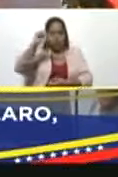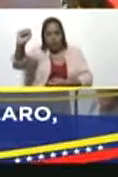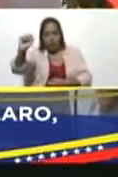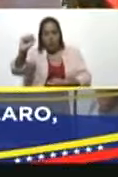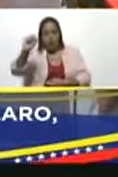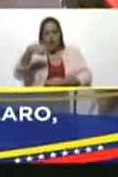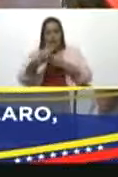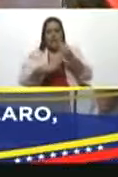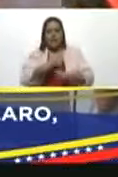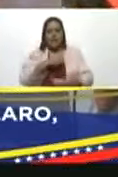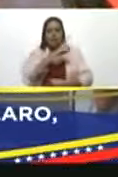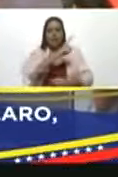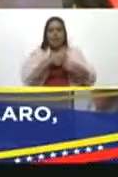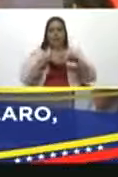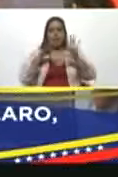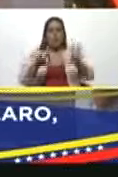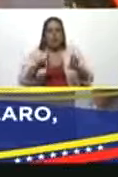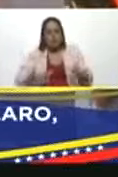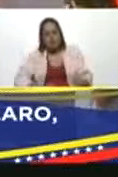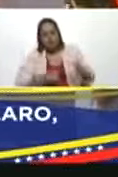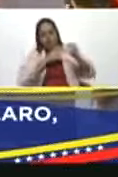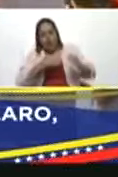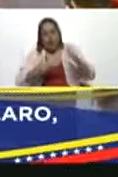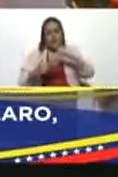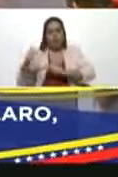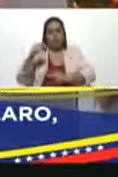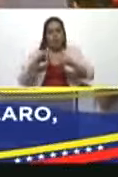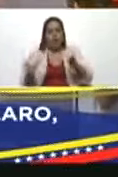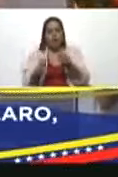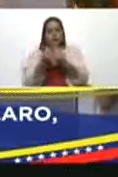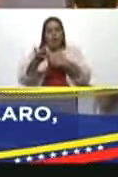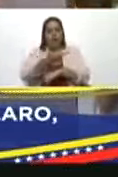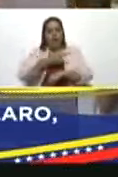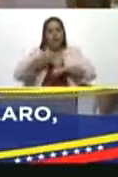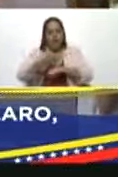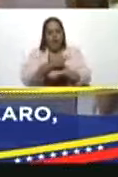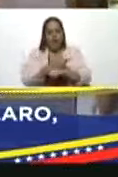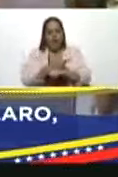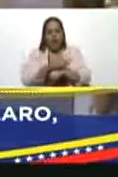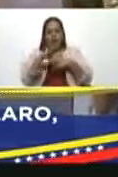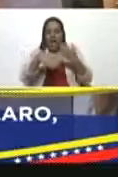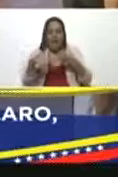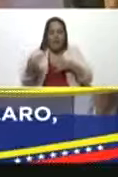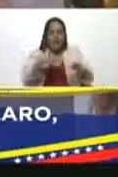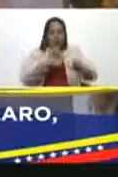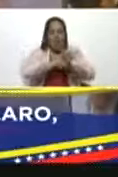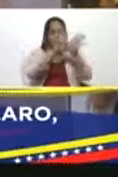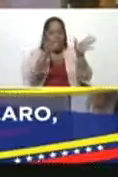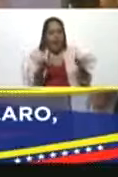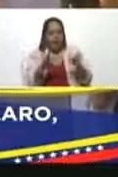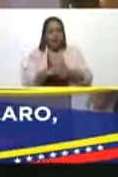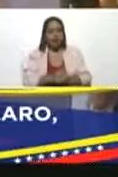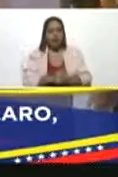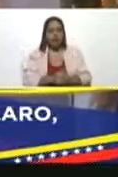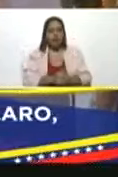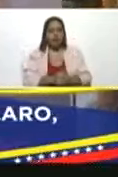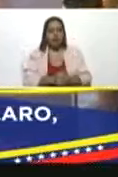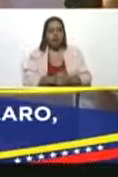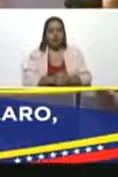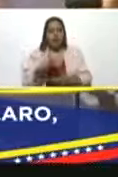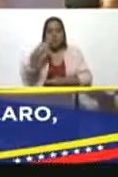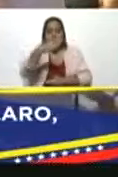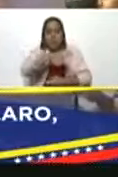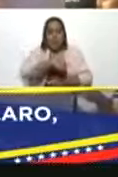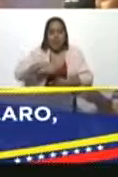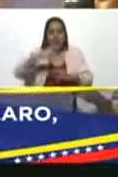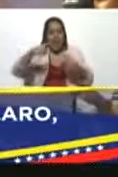1x10, llevando estos sacos de cemento junto a nuestro gobernador Julio León, a nuestro río, Río Claro, que iba, decía la gente, Río Claro